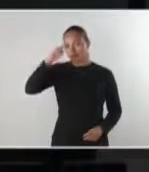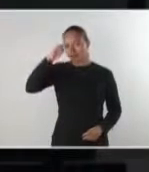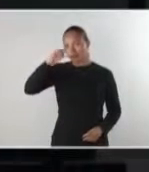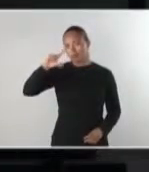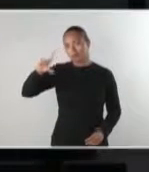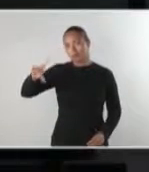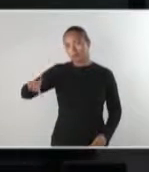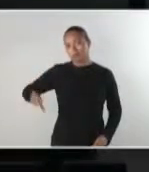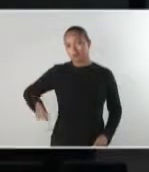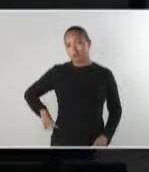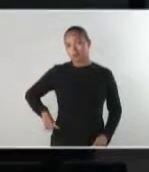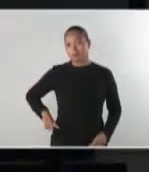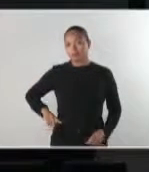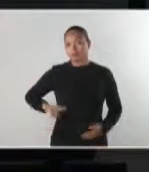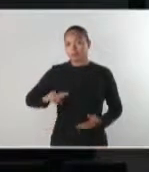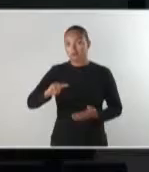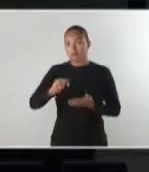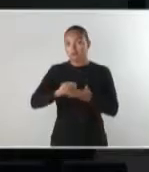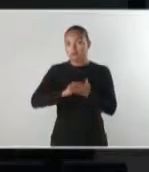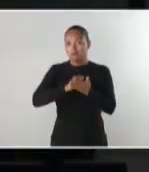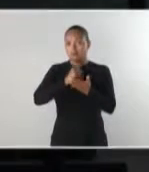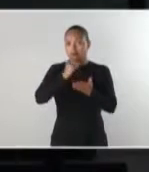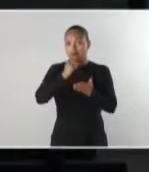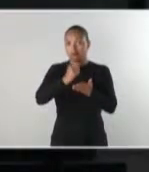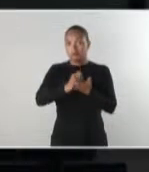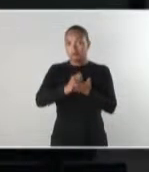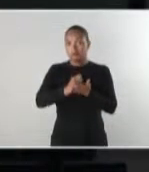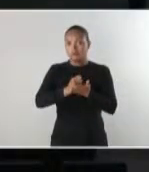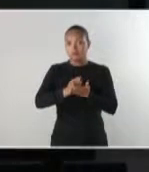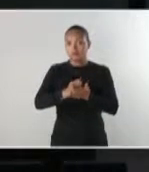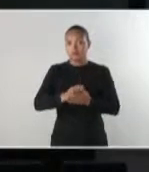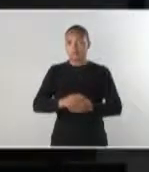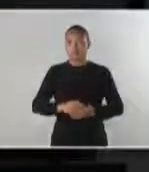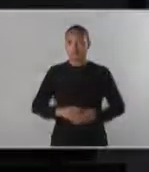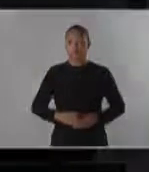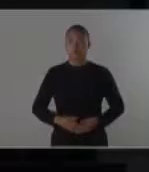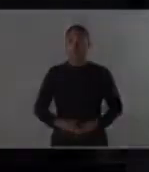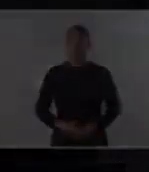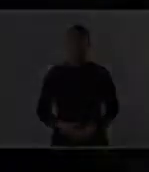réplicas y contrarréplicas y un final para las conclusiones. Vamos ahora, vamos a la reflexión.